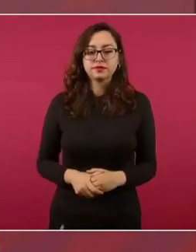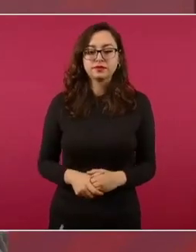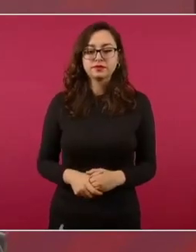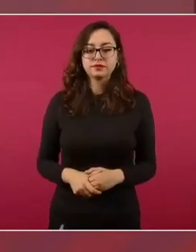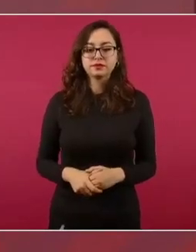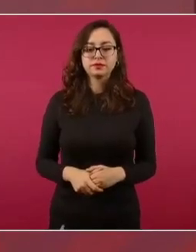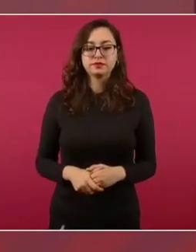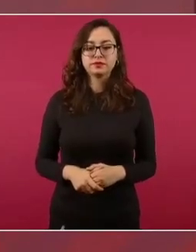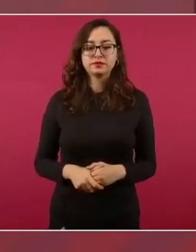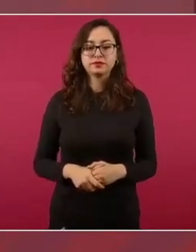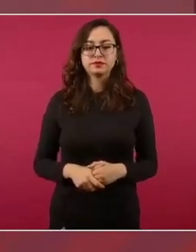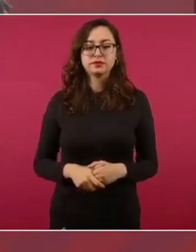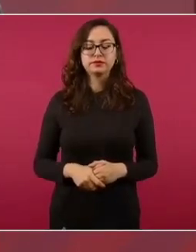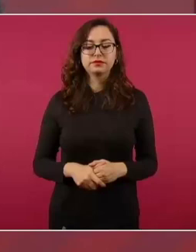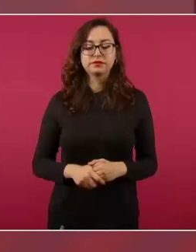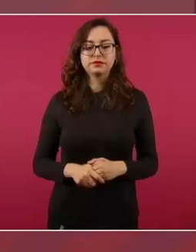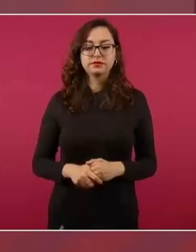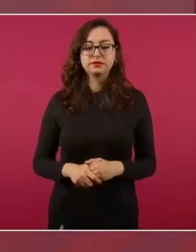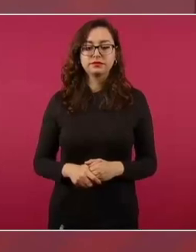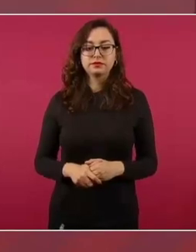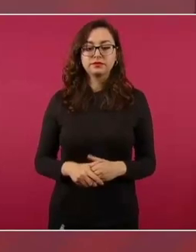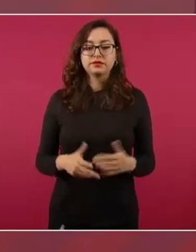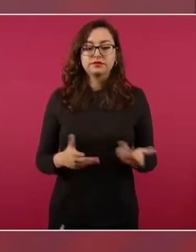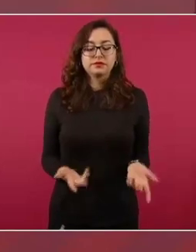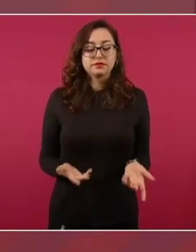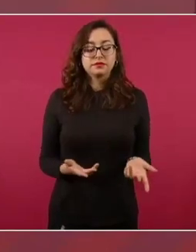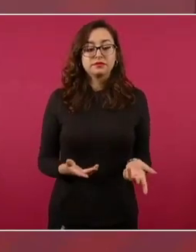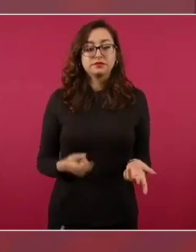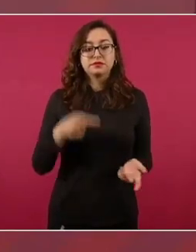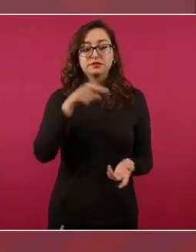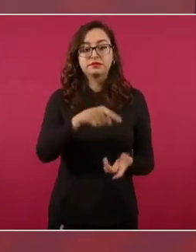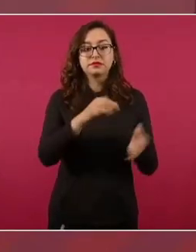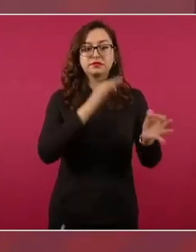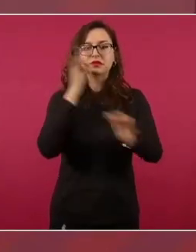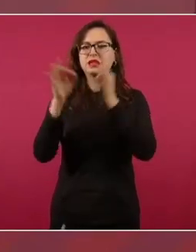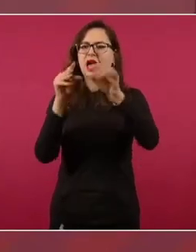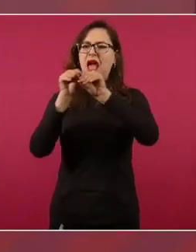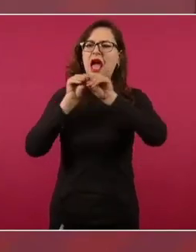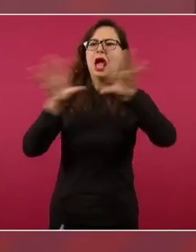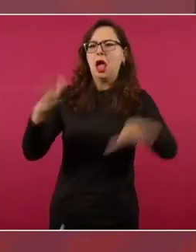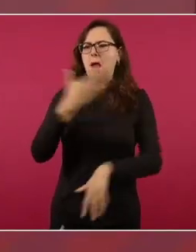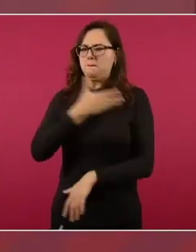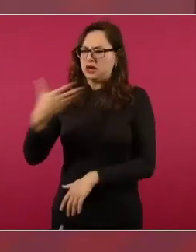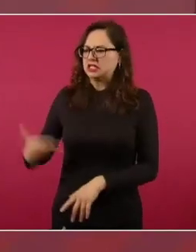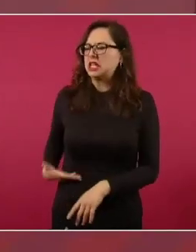dar a conocer como una gran nota el que estoy enfermo,